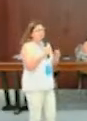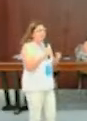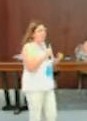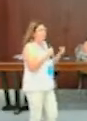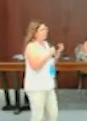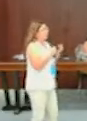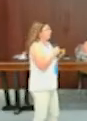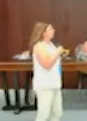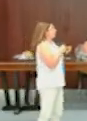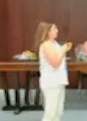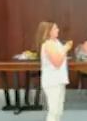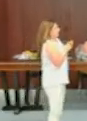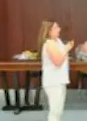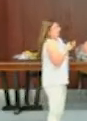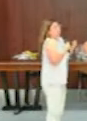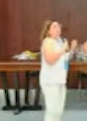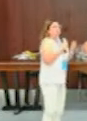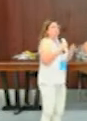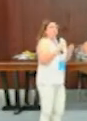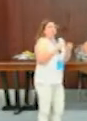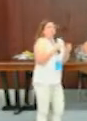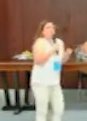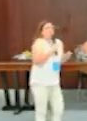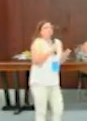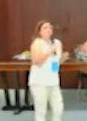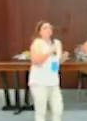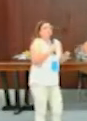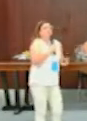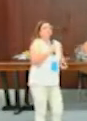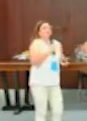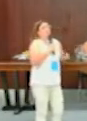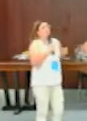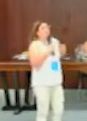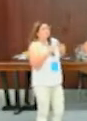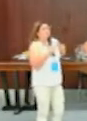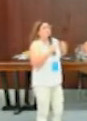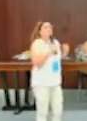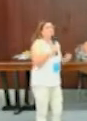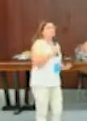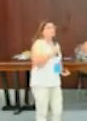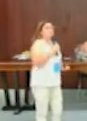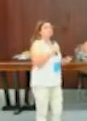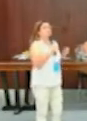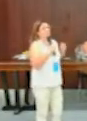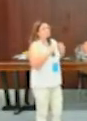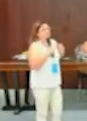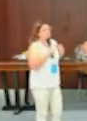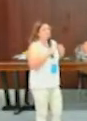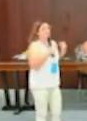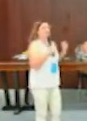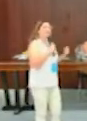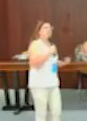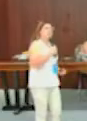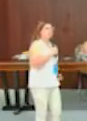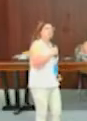la persona anciana ir por ahí revisándolo, levantando ciertas partes, ciertas